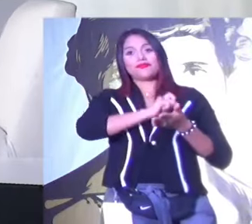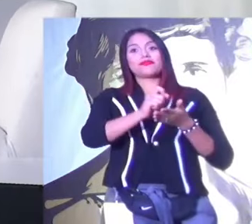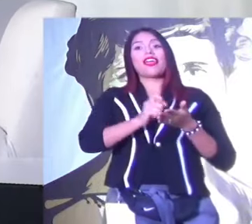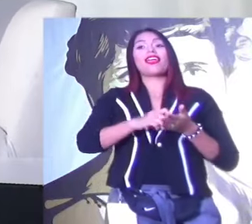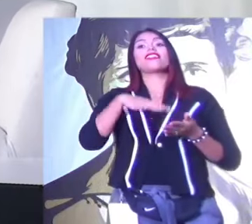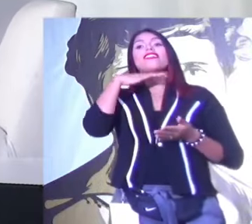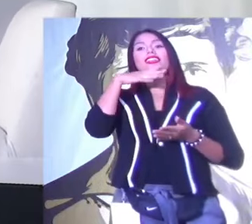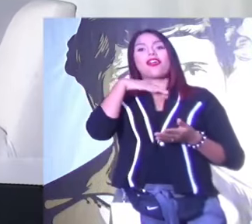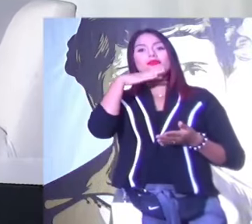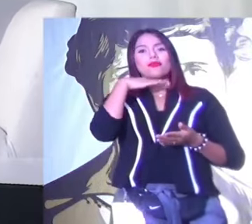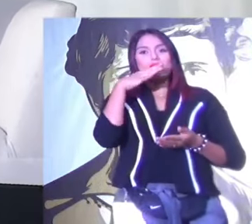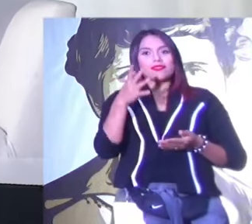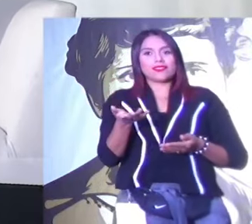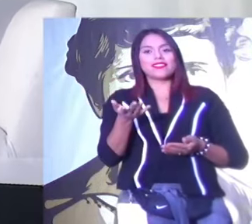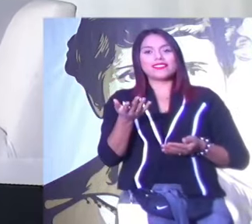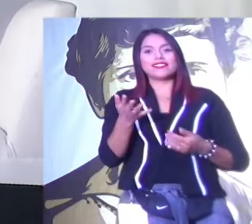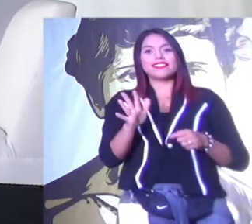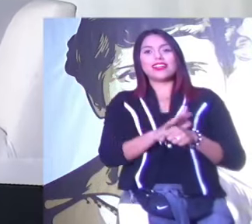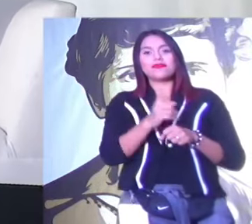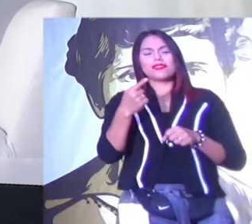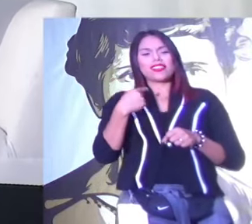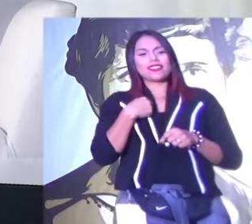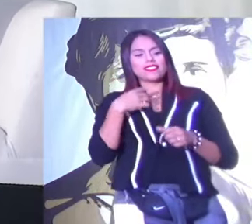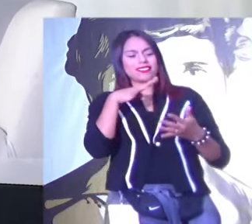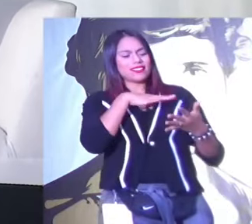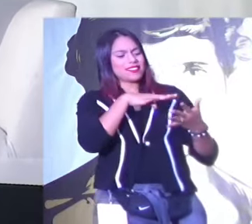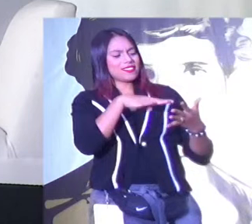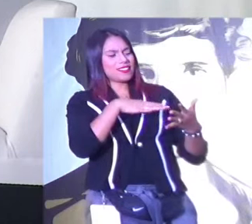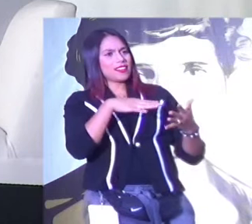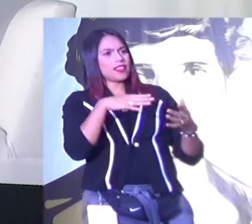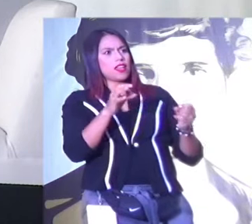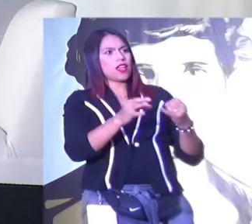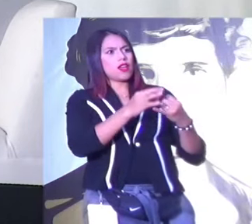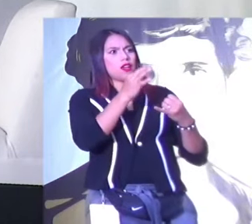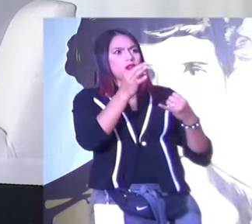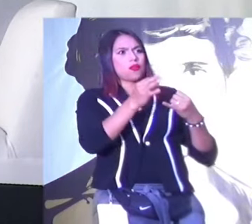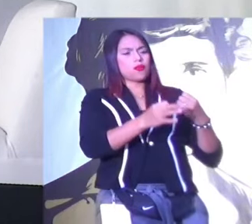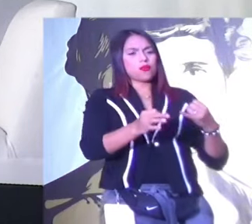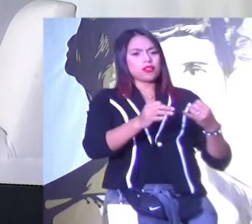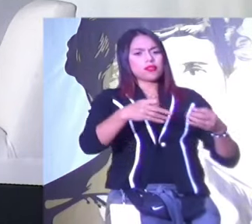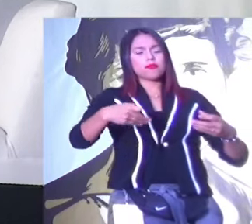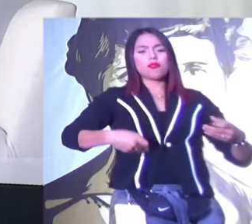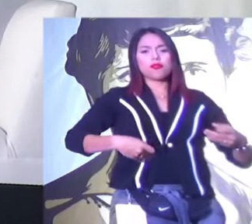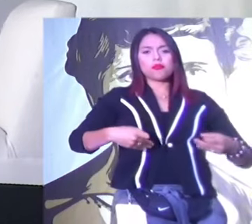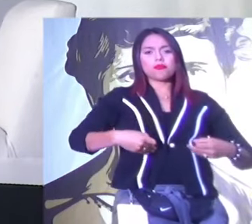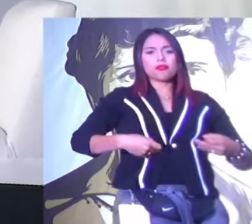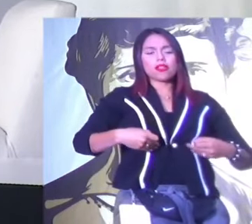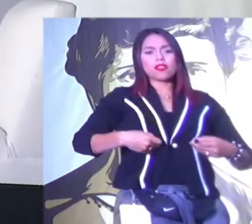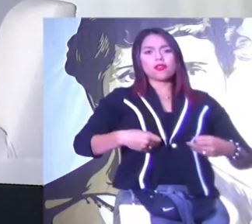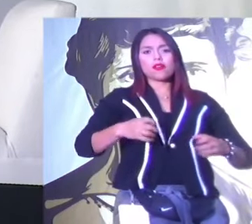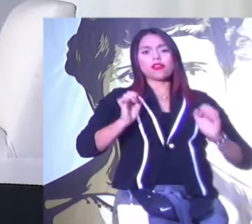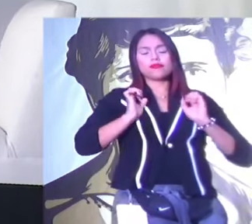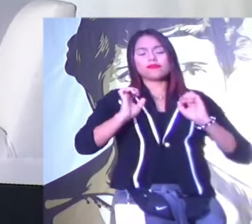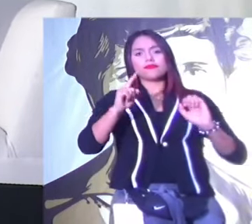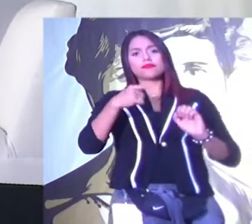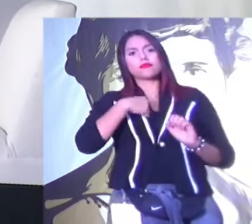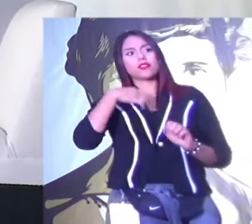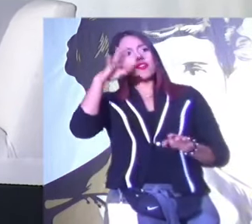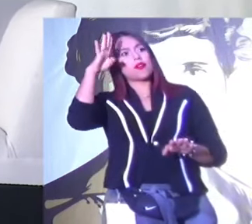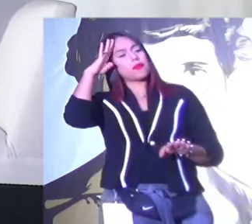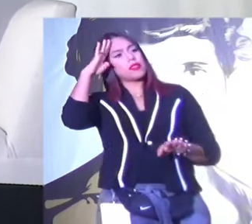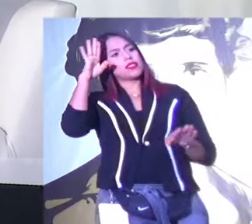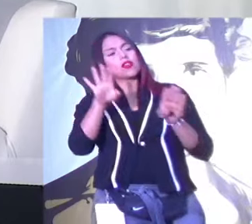porque cuando leí el título, El último show del elegante Joan, me imaginé una cosa tipo Idos